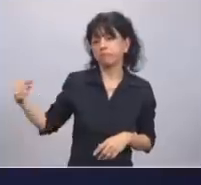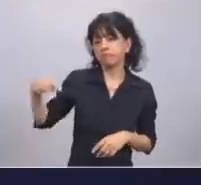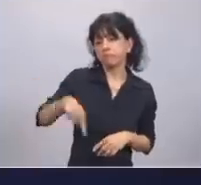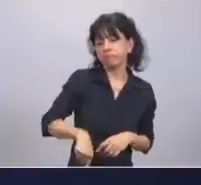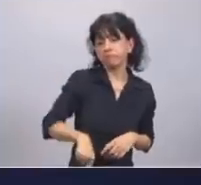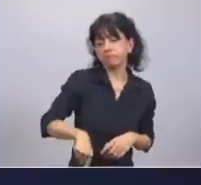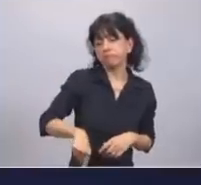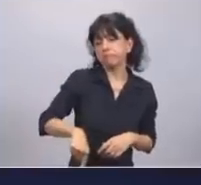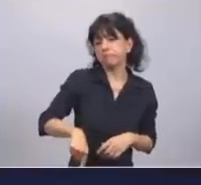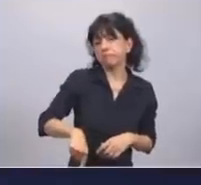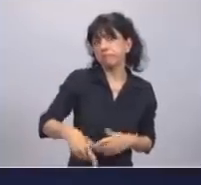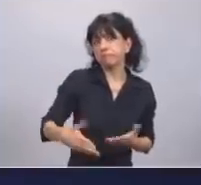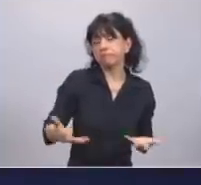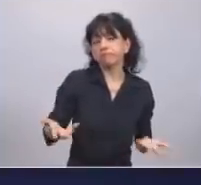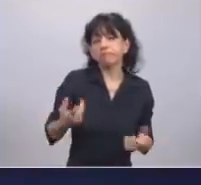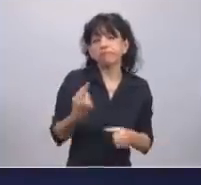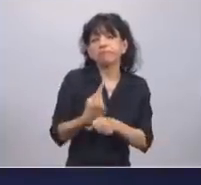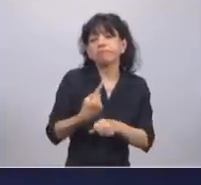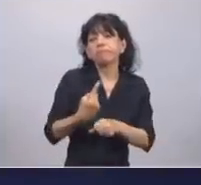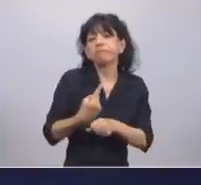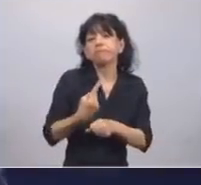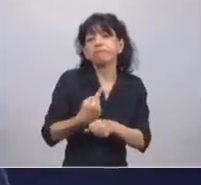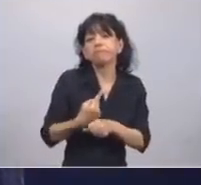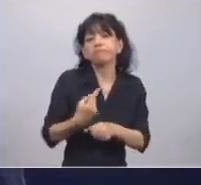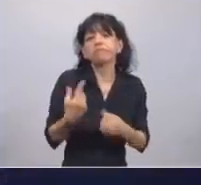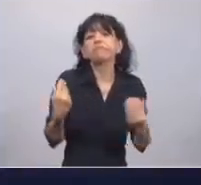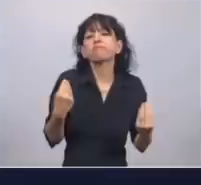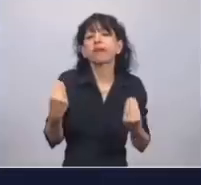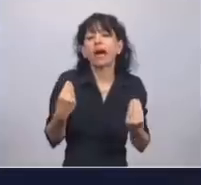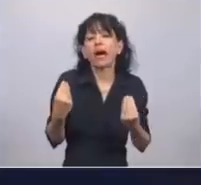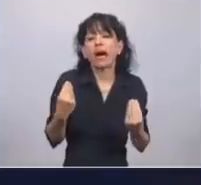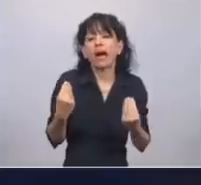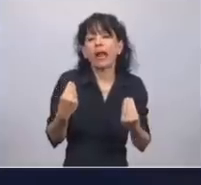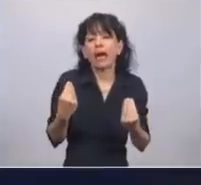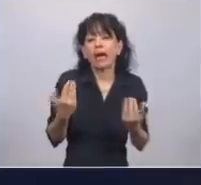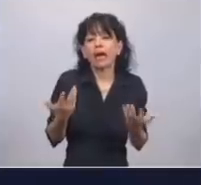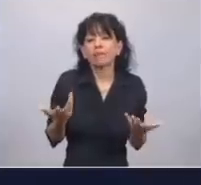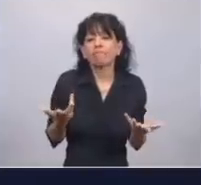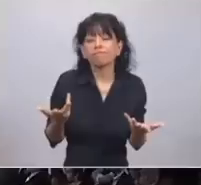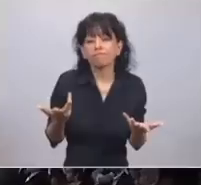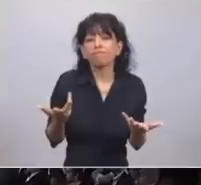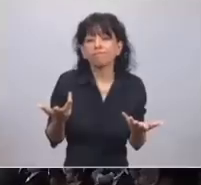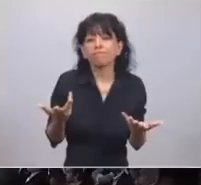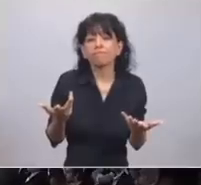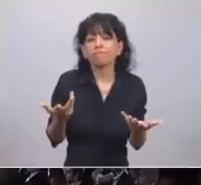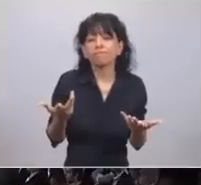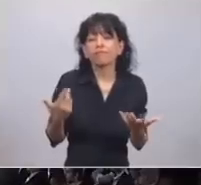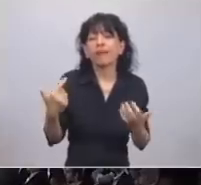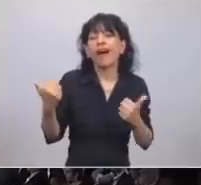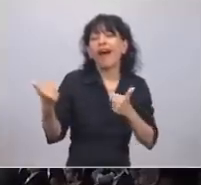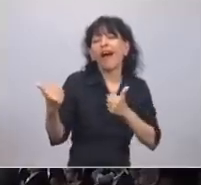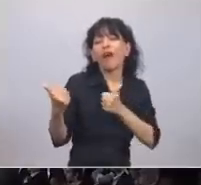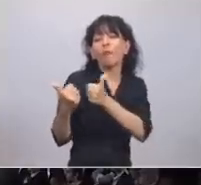en primer lugar, a acompañar a un apasionado.